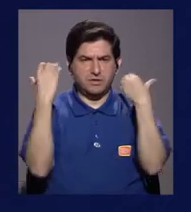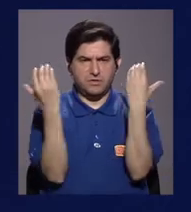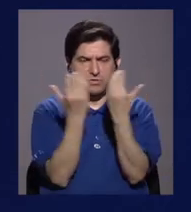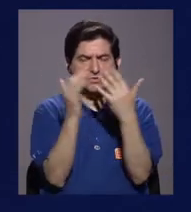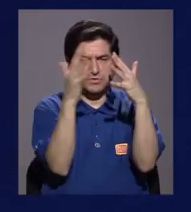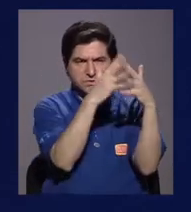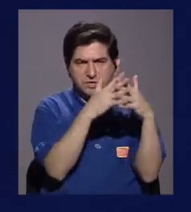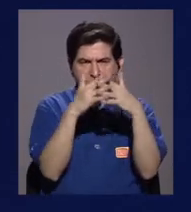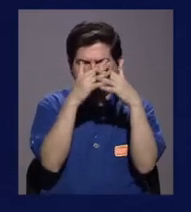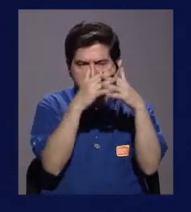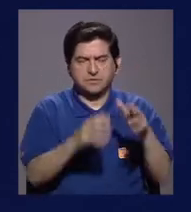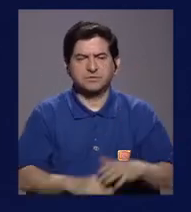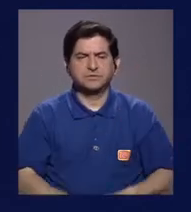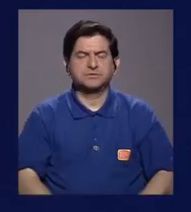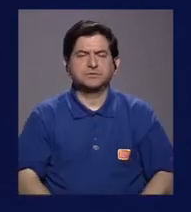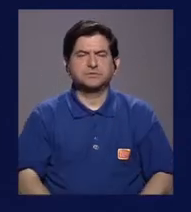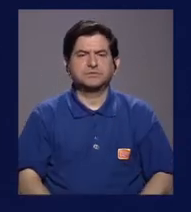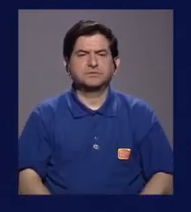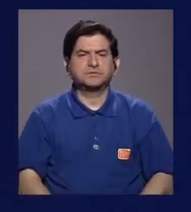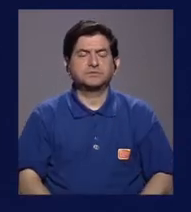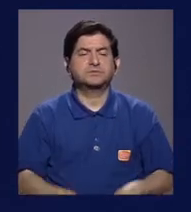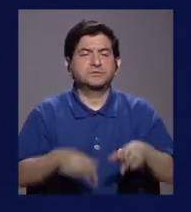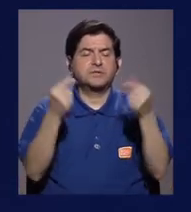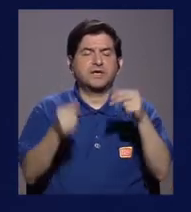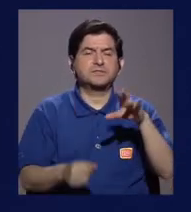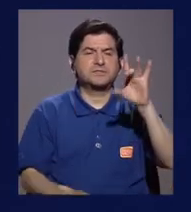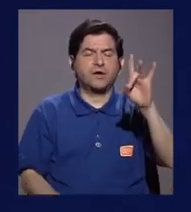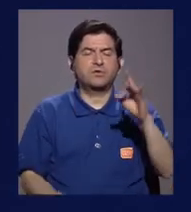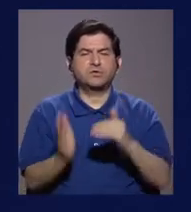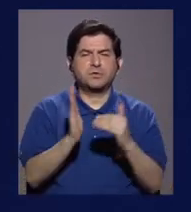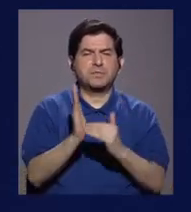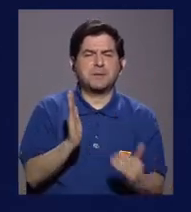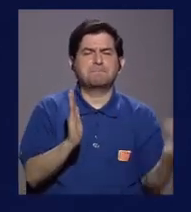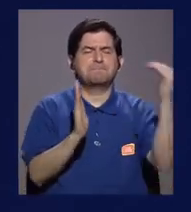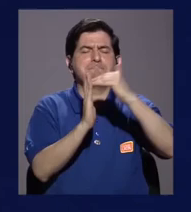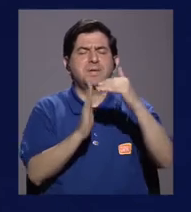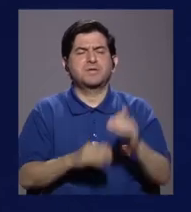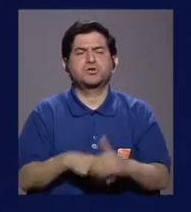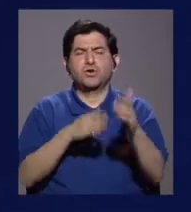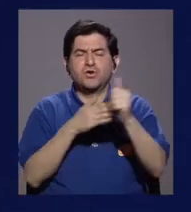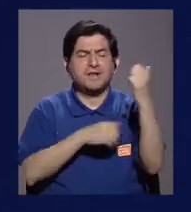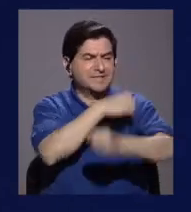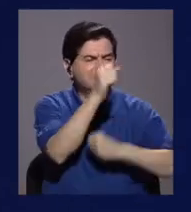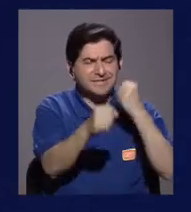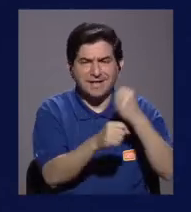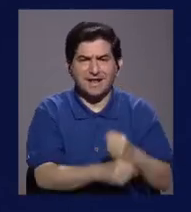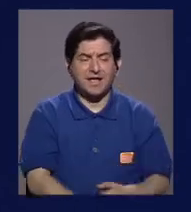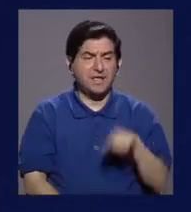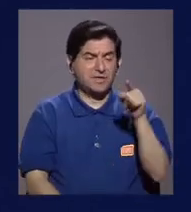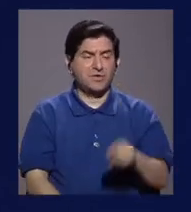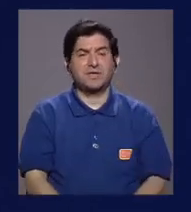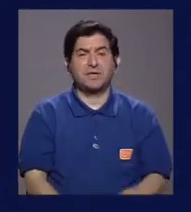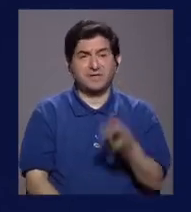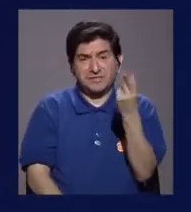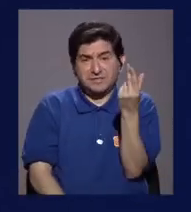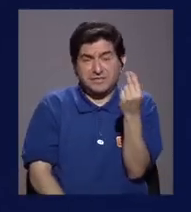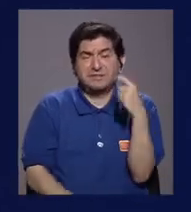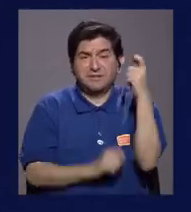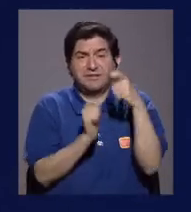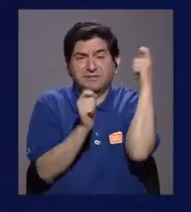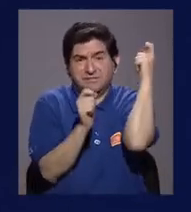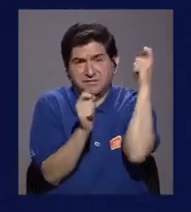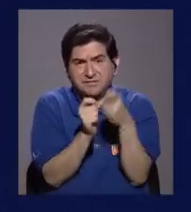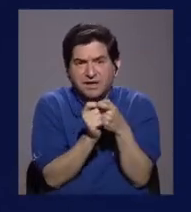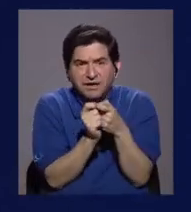en la aplicación de la ciencia para resolver problemas sociales los institutos de salud de eeuu gastan 30 millones para ser